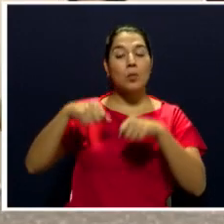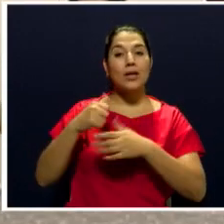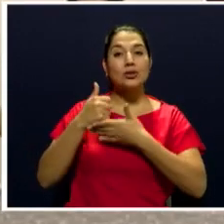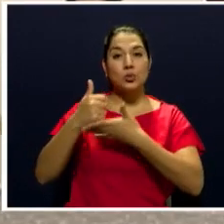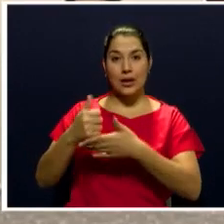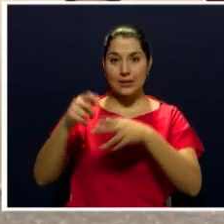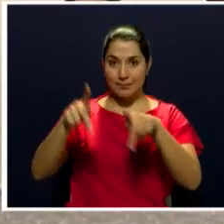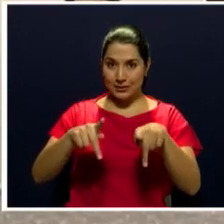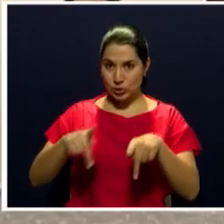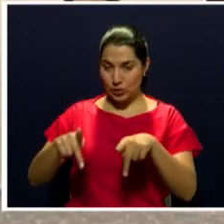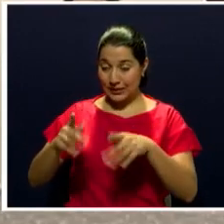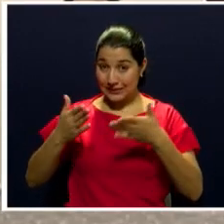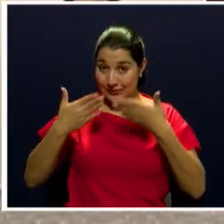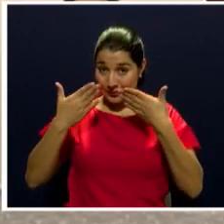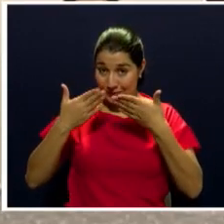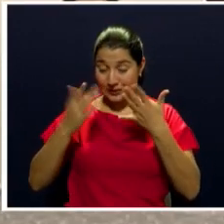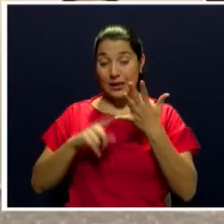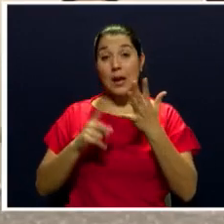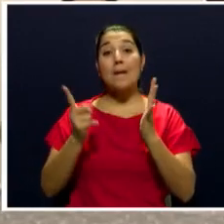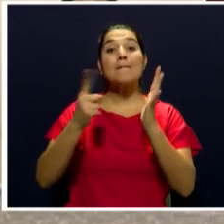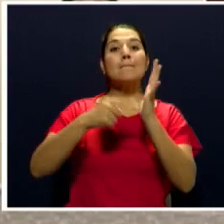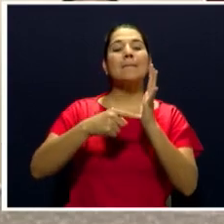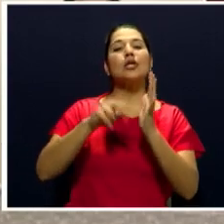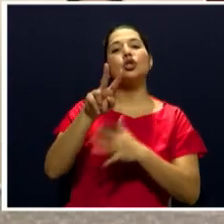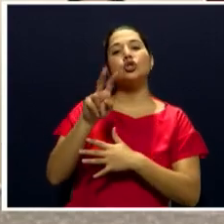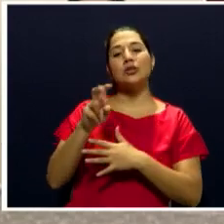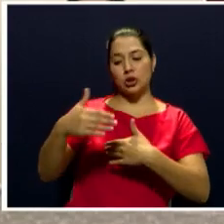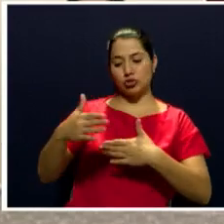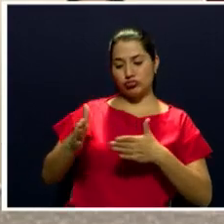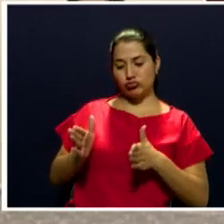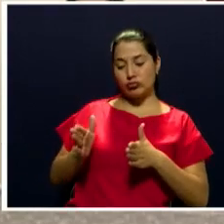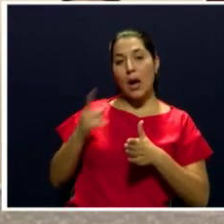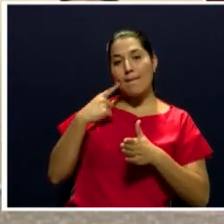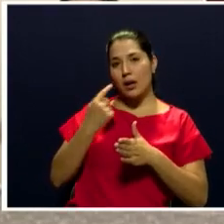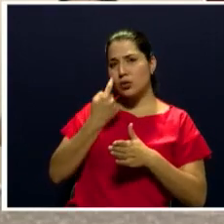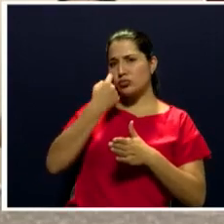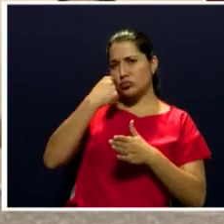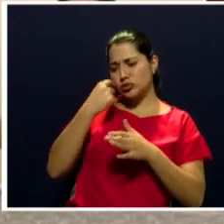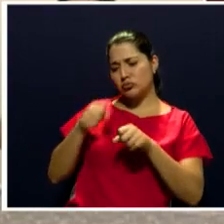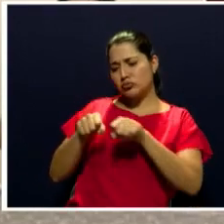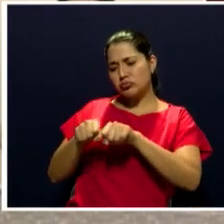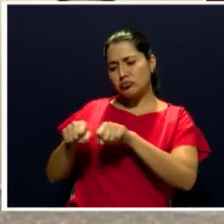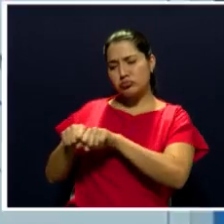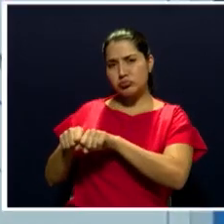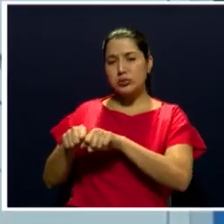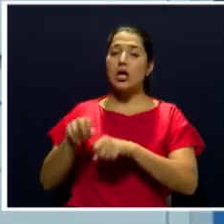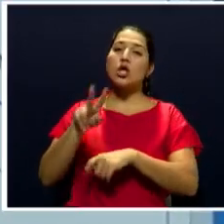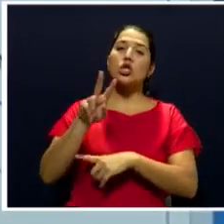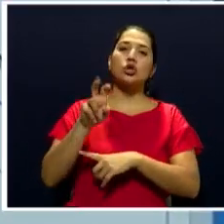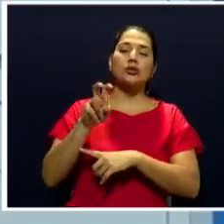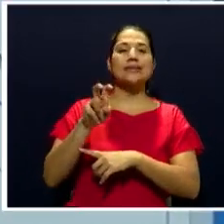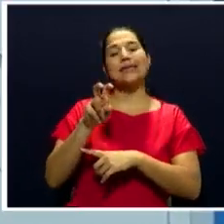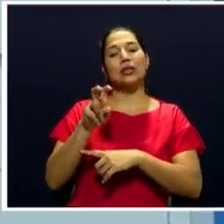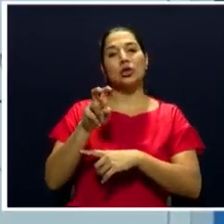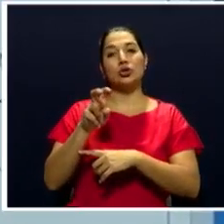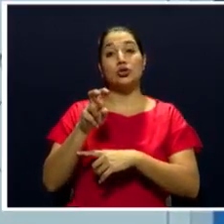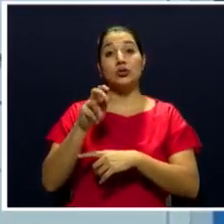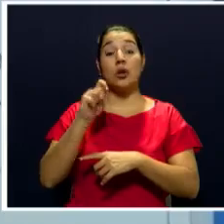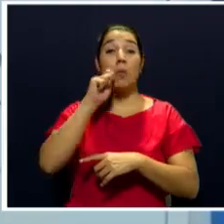1.200 unidades de kit de la cánula y el circuito y 200 unidades de termómetros. Por otro lado,